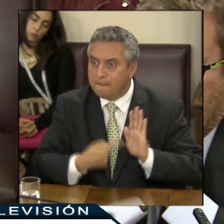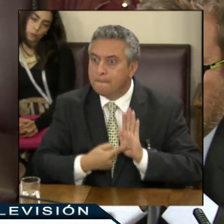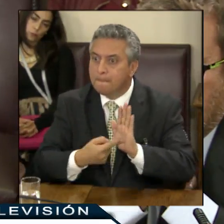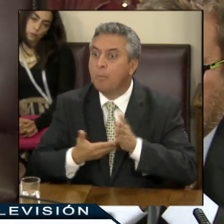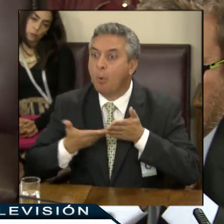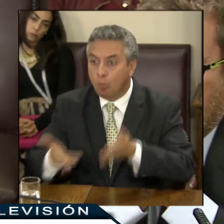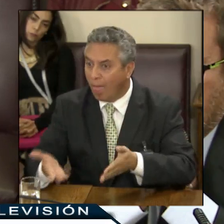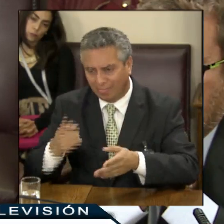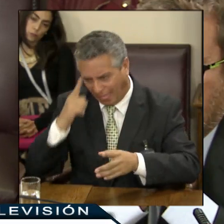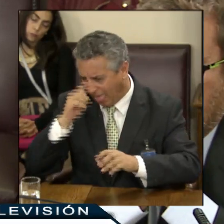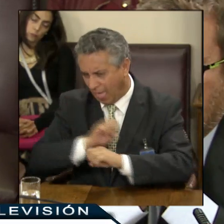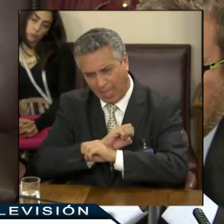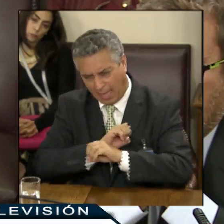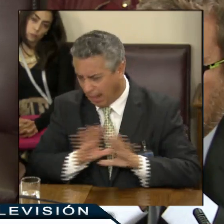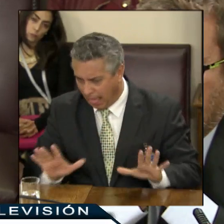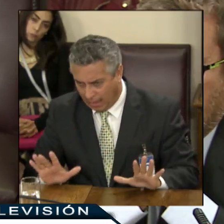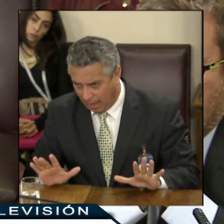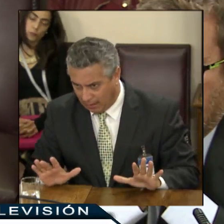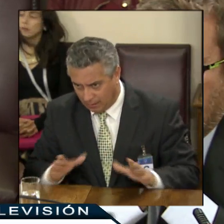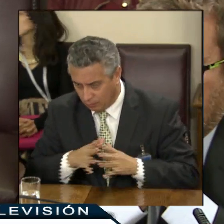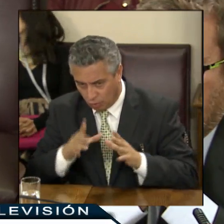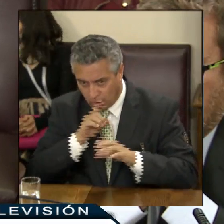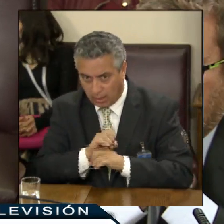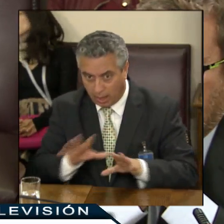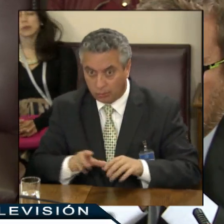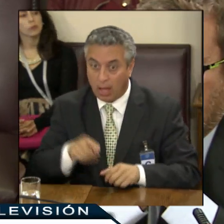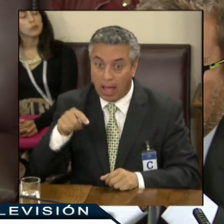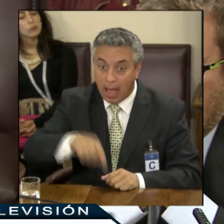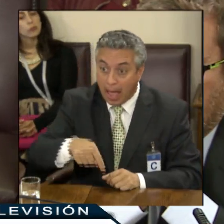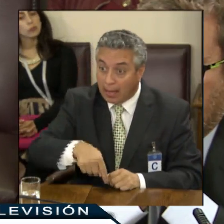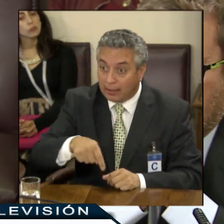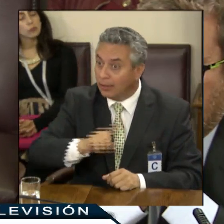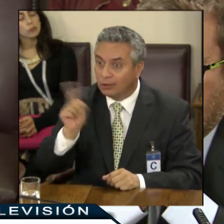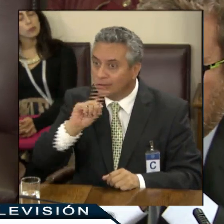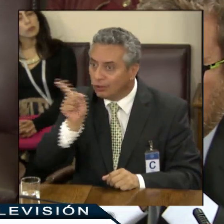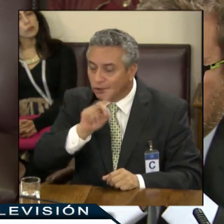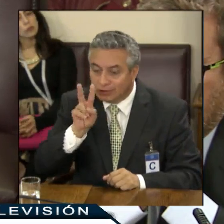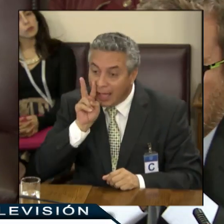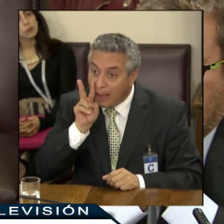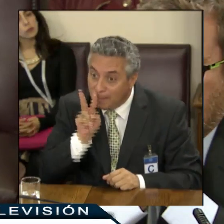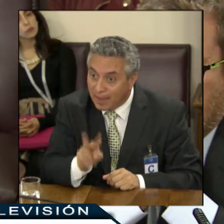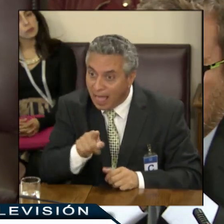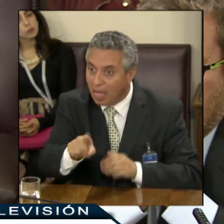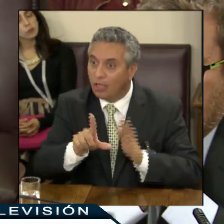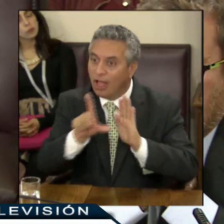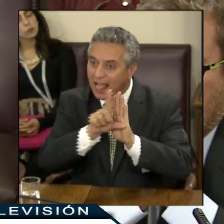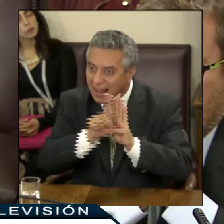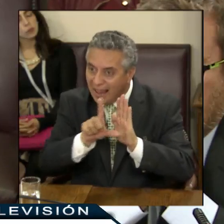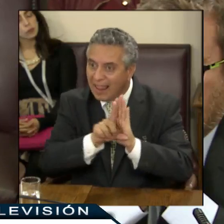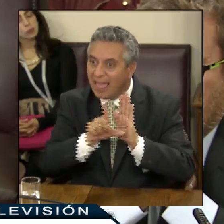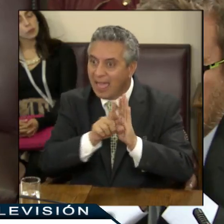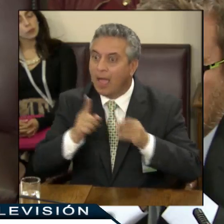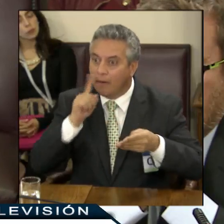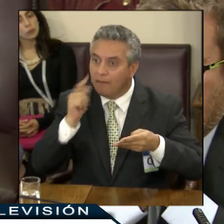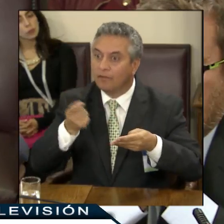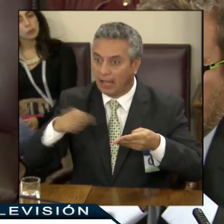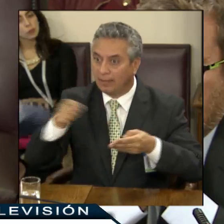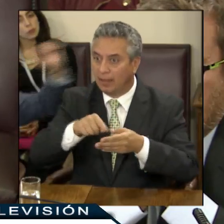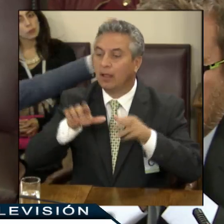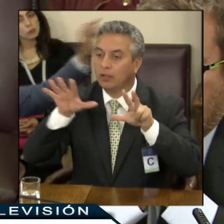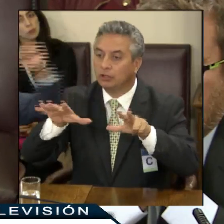sumamente Clara acá no se ha mirado una legislación una ley vigente que es